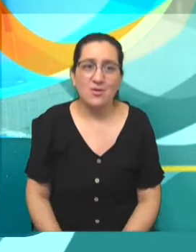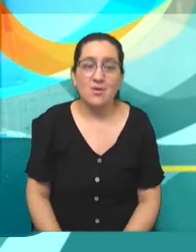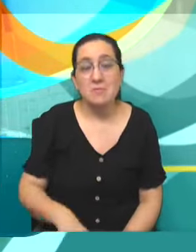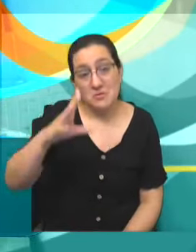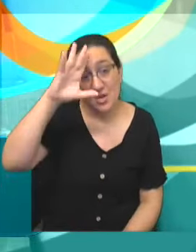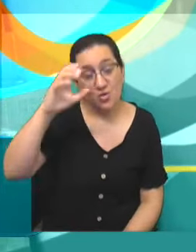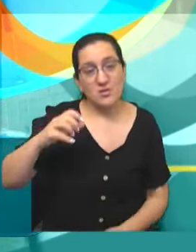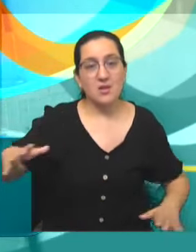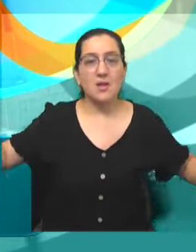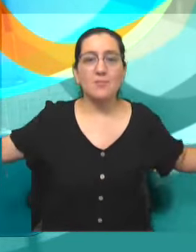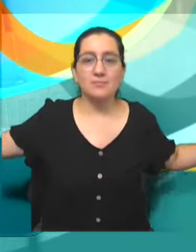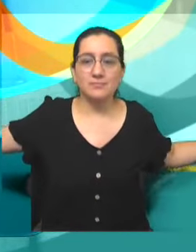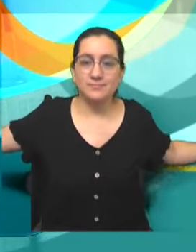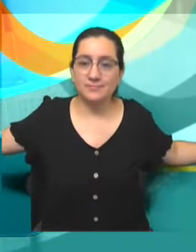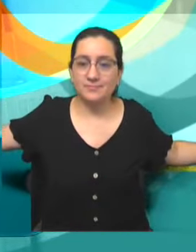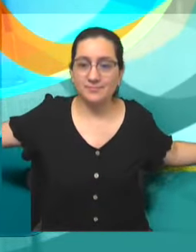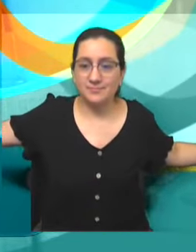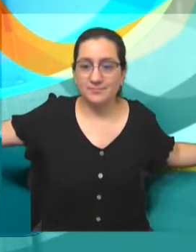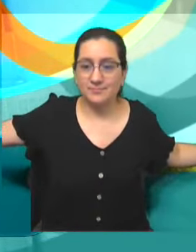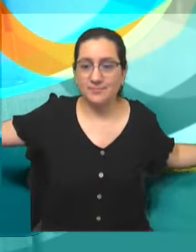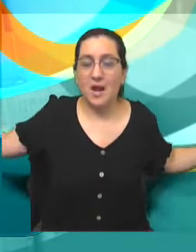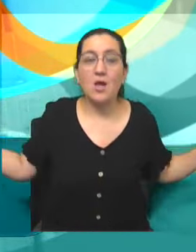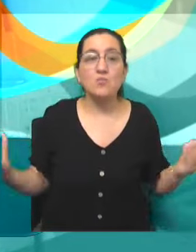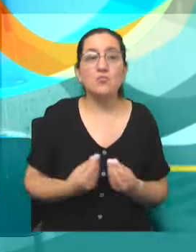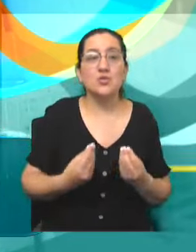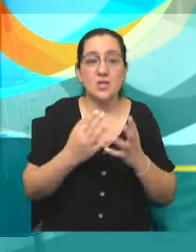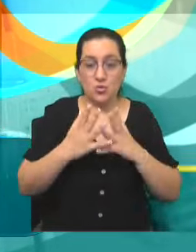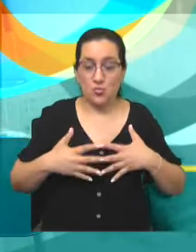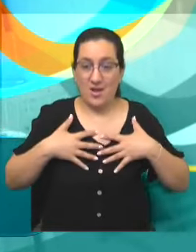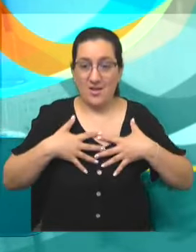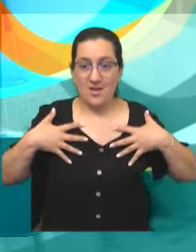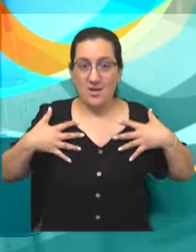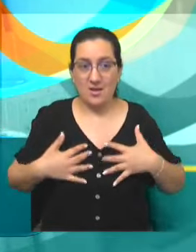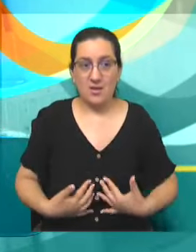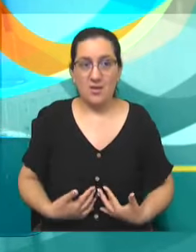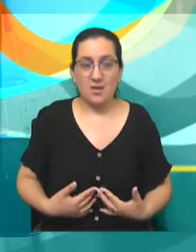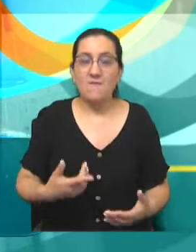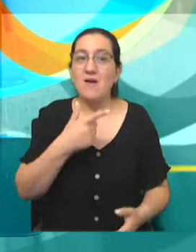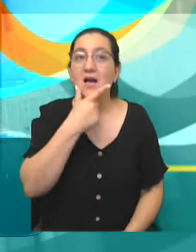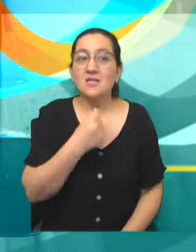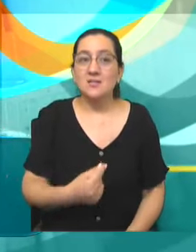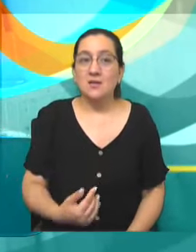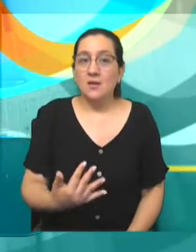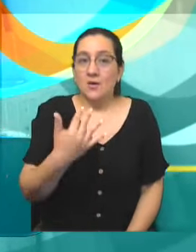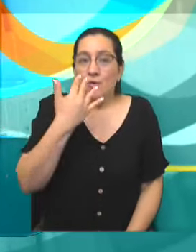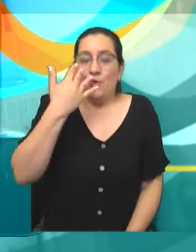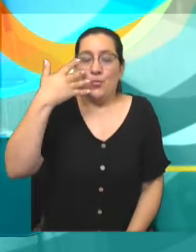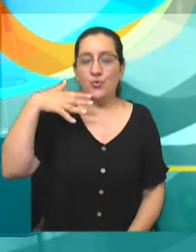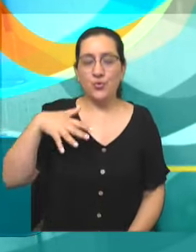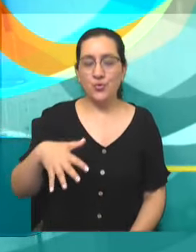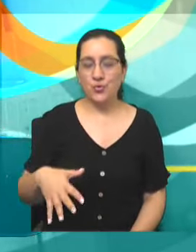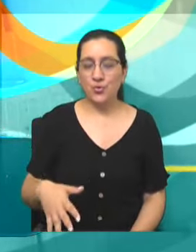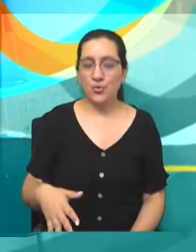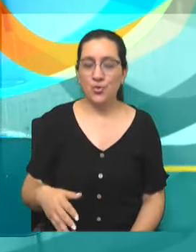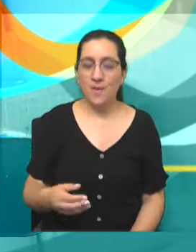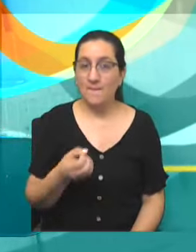apertura anterior también va a tener que ver con un montón de estructuras que tenemos en la parte anterior del cuerpo que nos van a facilitar hasta la parte respiratoria.